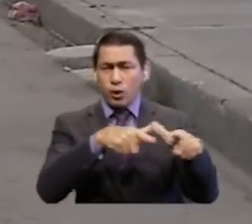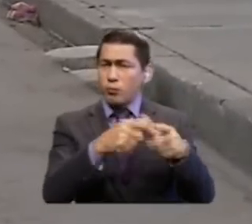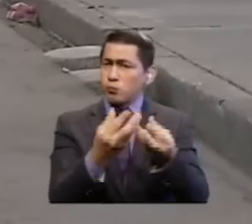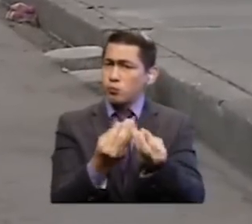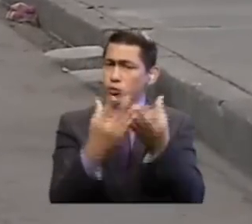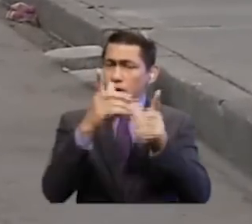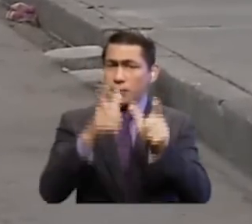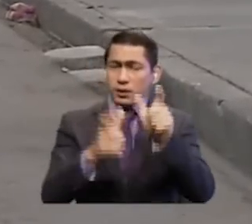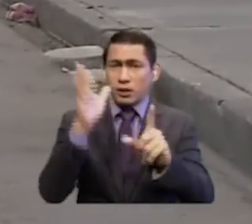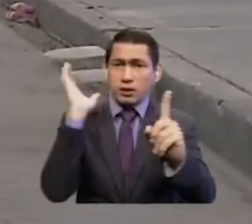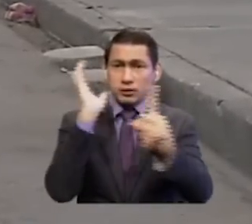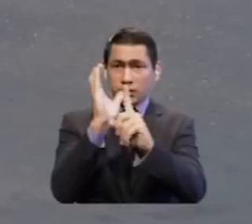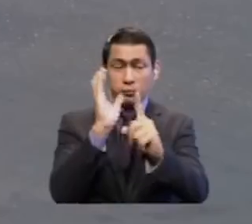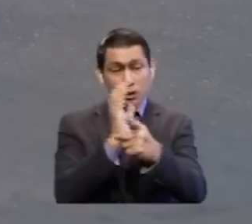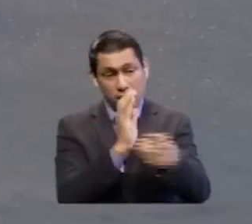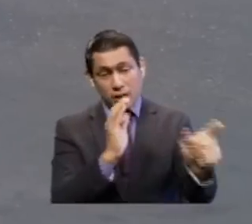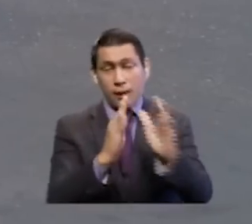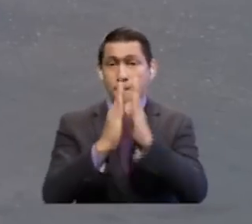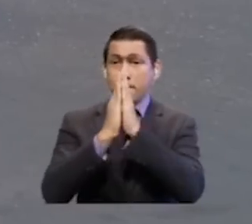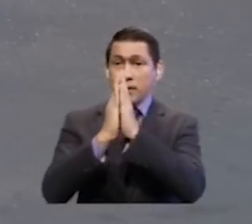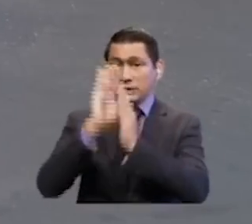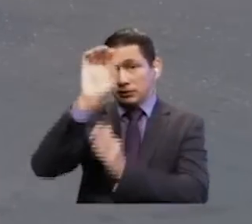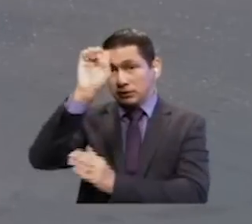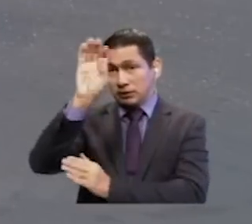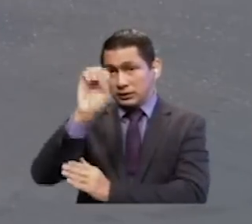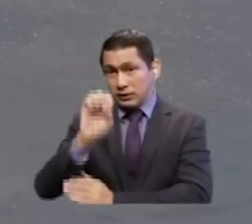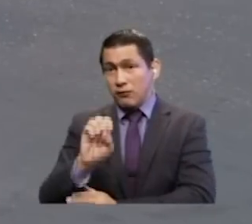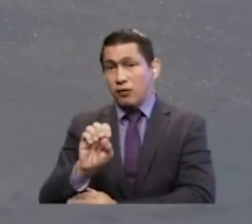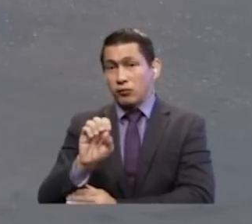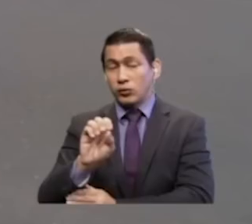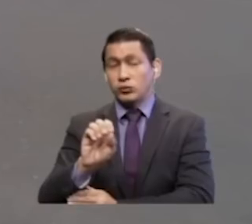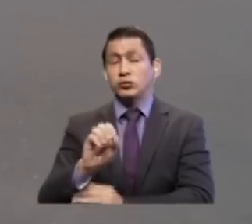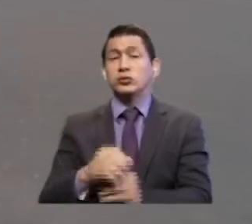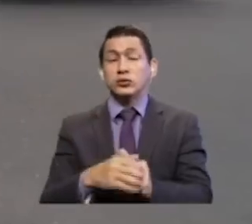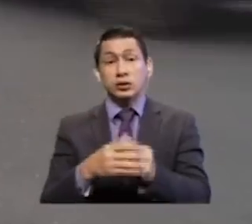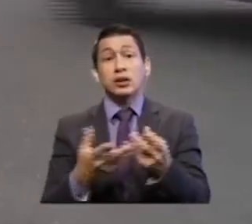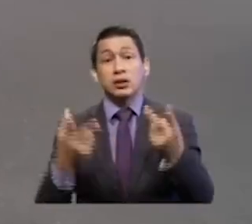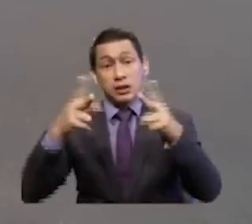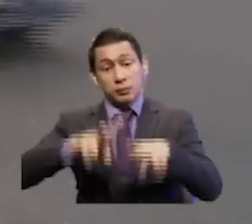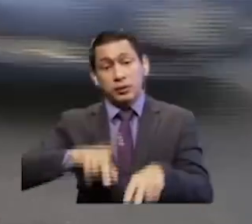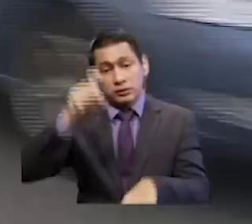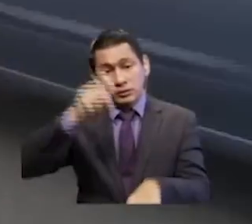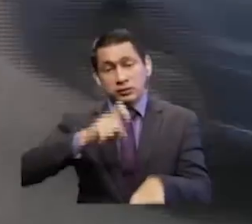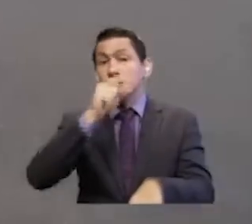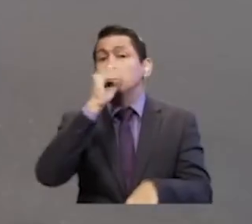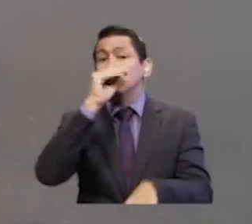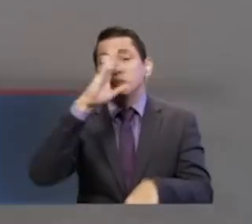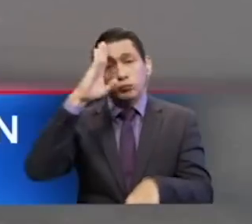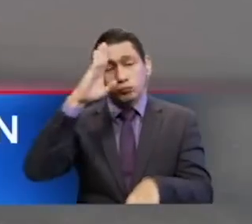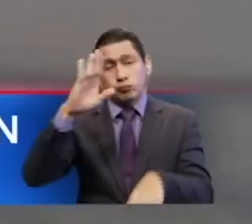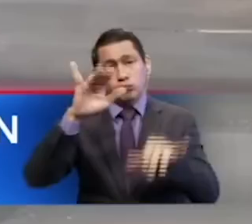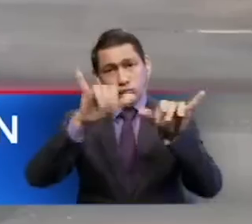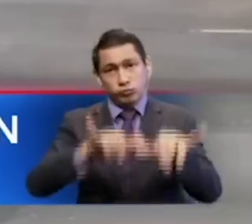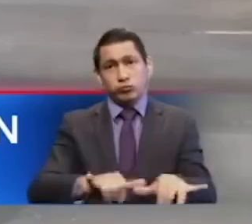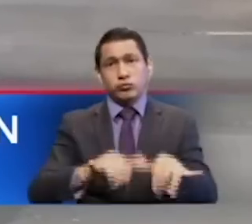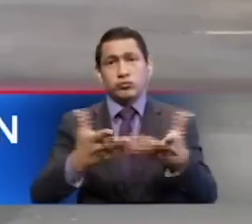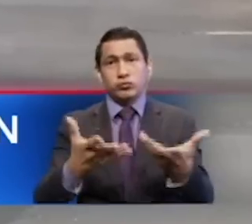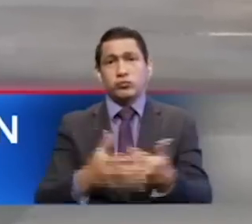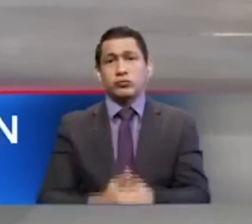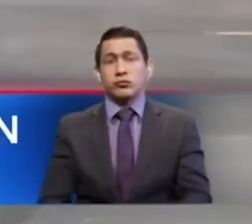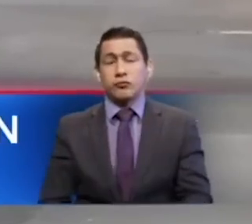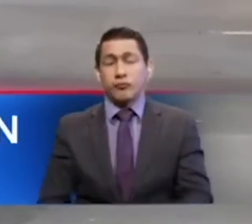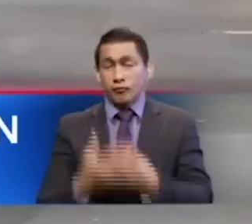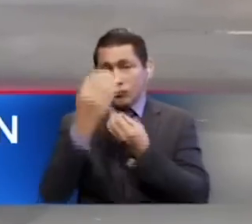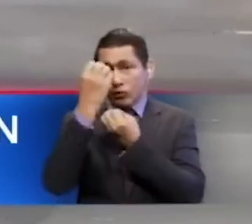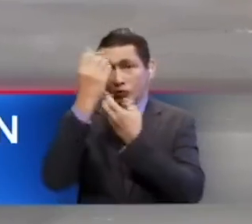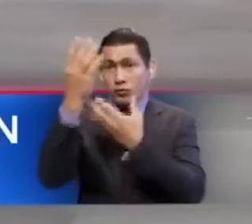durante mucho tiempo han pedido semáforos, rompevelocidades y sobre todo presencia de agentes de tránsito. Sí les exigimos a lo que es el municipio